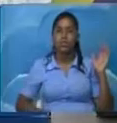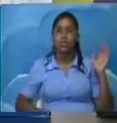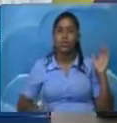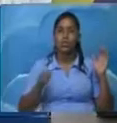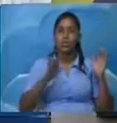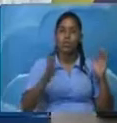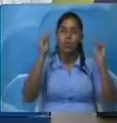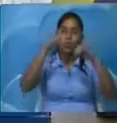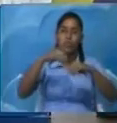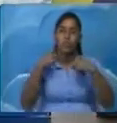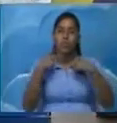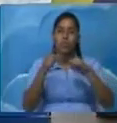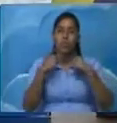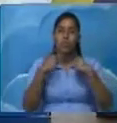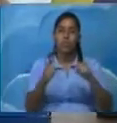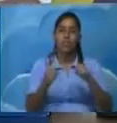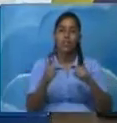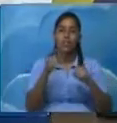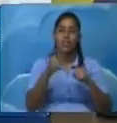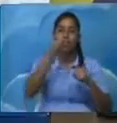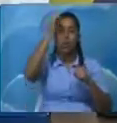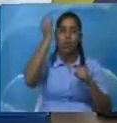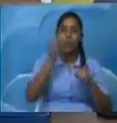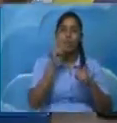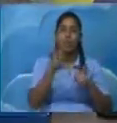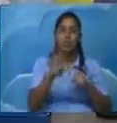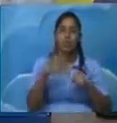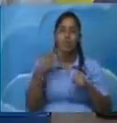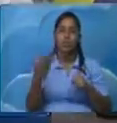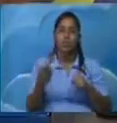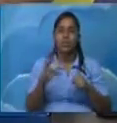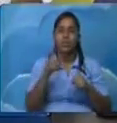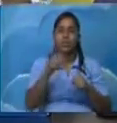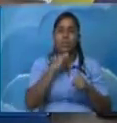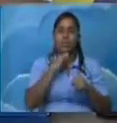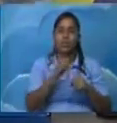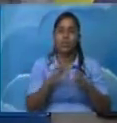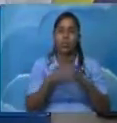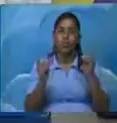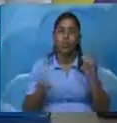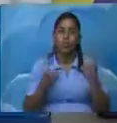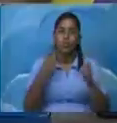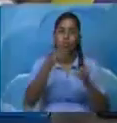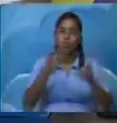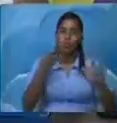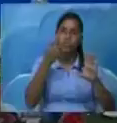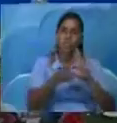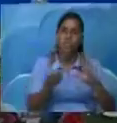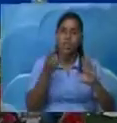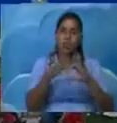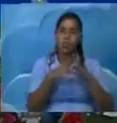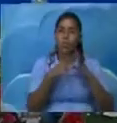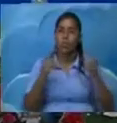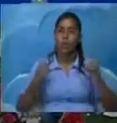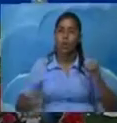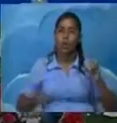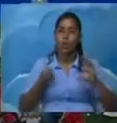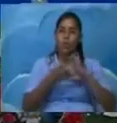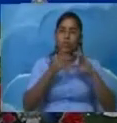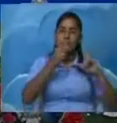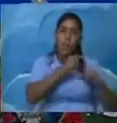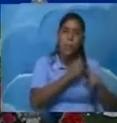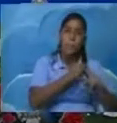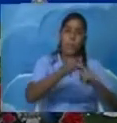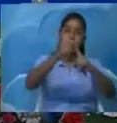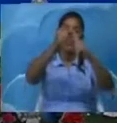en práctica? ¿No crees tú, Maelito, que esos diezmos, esas ofrendas, esas